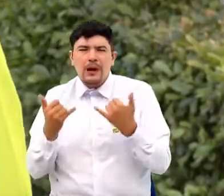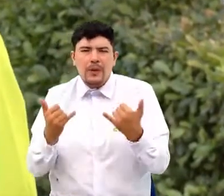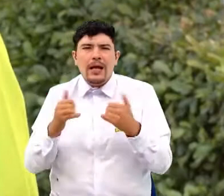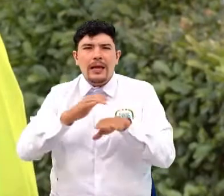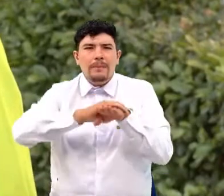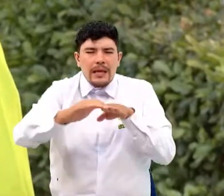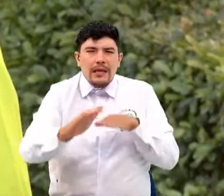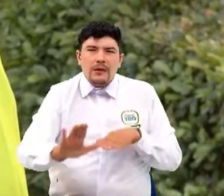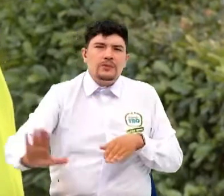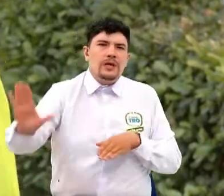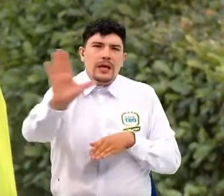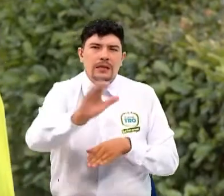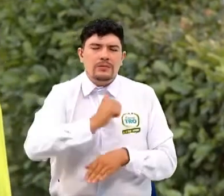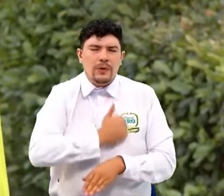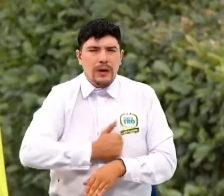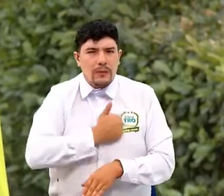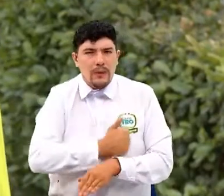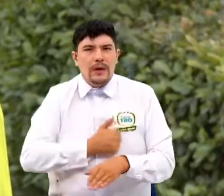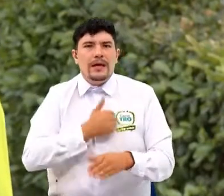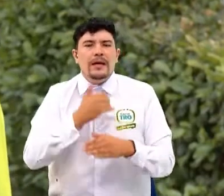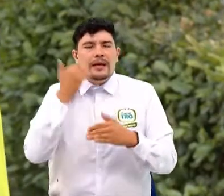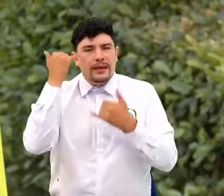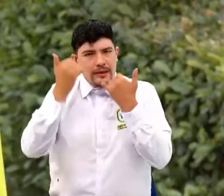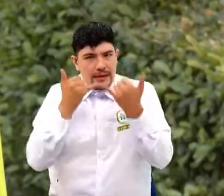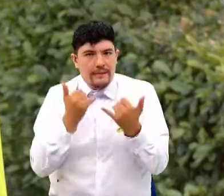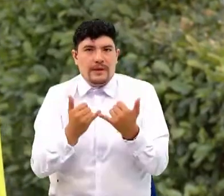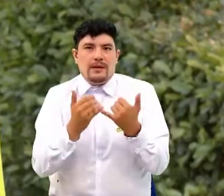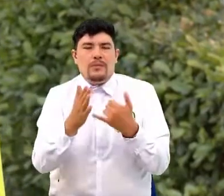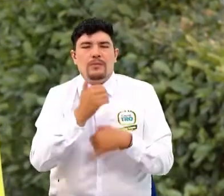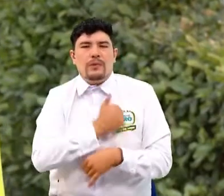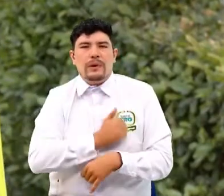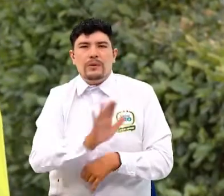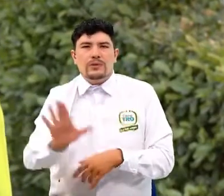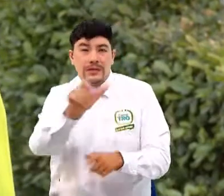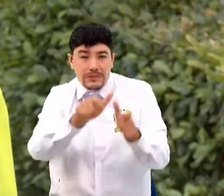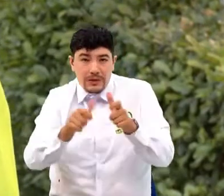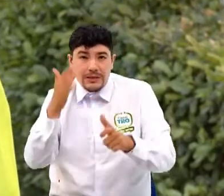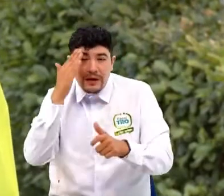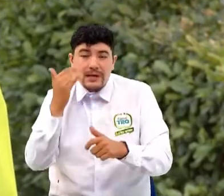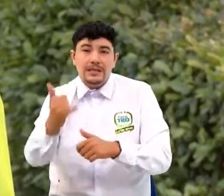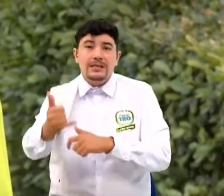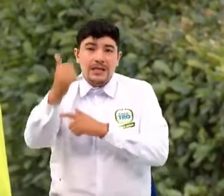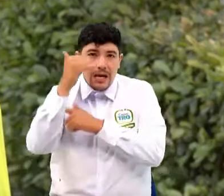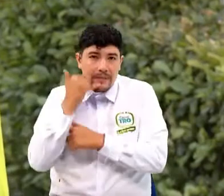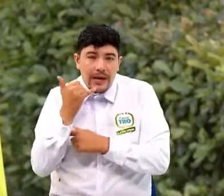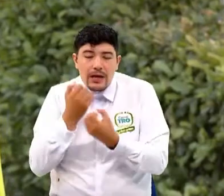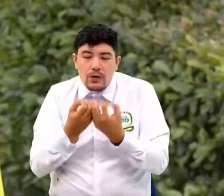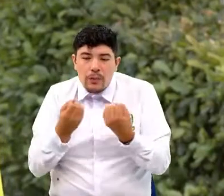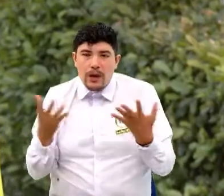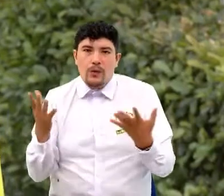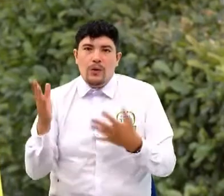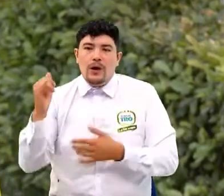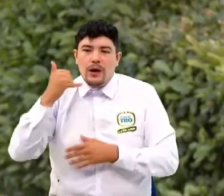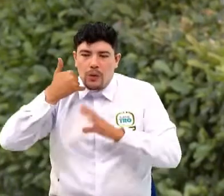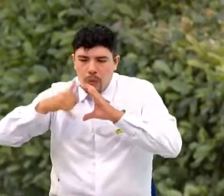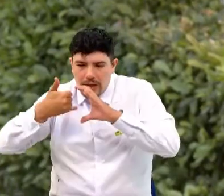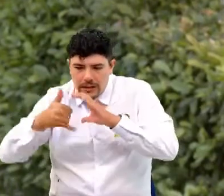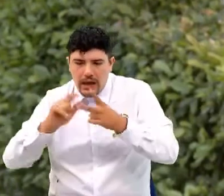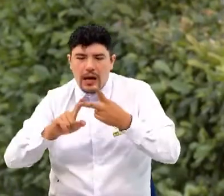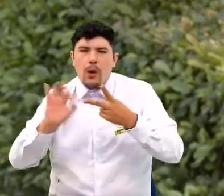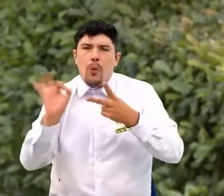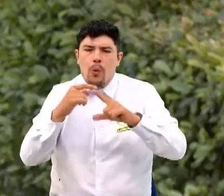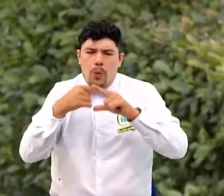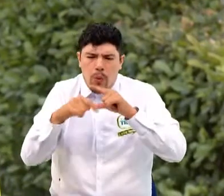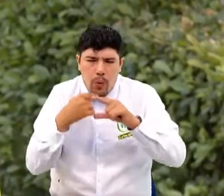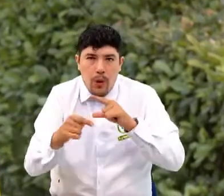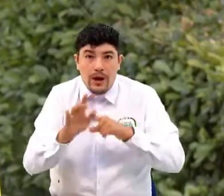Lo estamos invitando hoy a que nos ubique a través de una llamada telefónica, a mi celular institucional, a través de un mensaje WhatsApp, a través de un correo